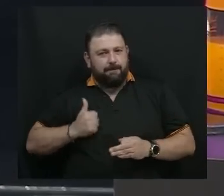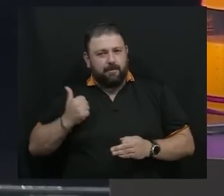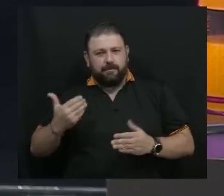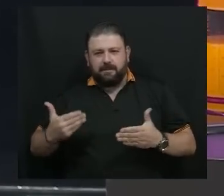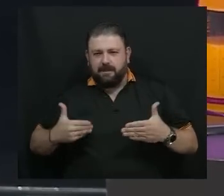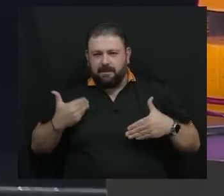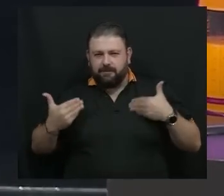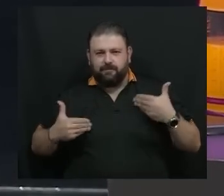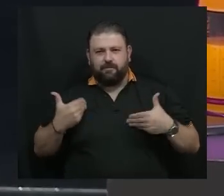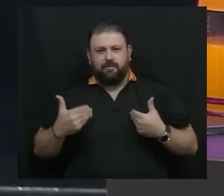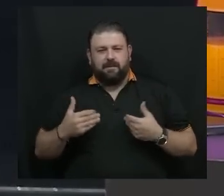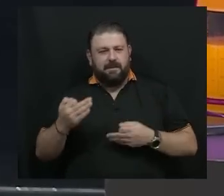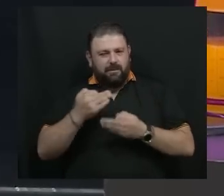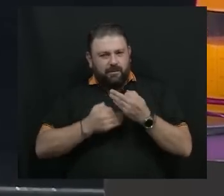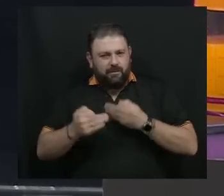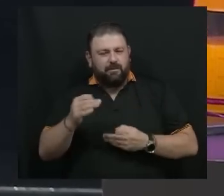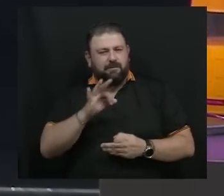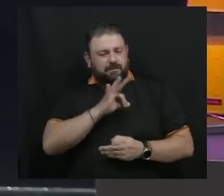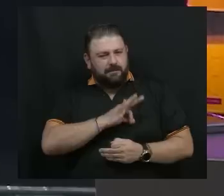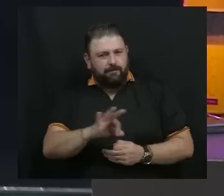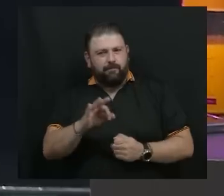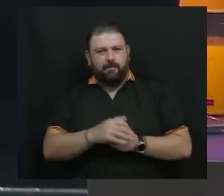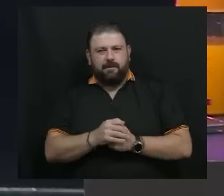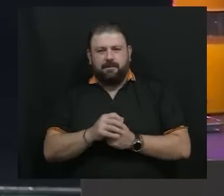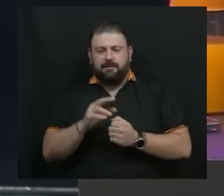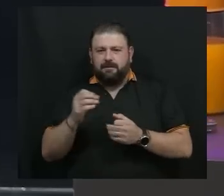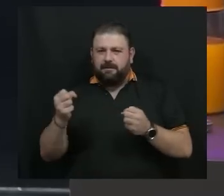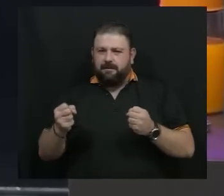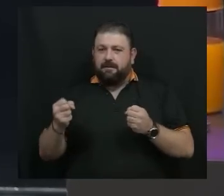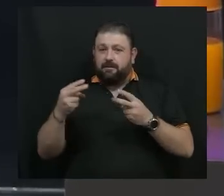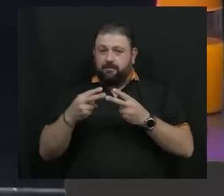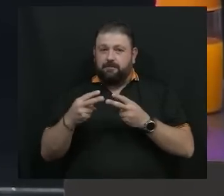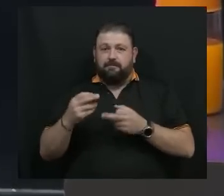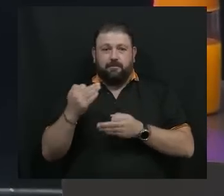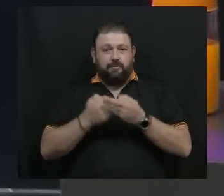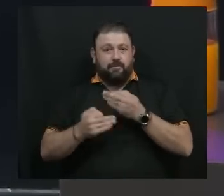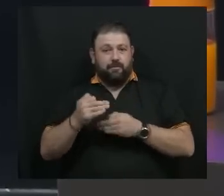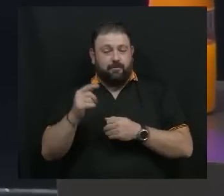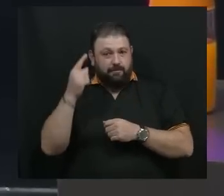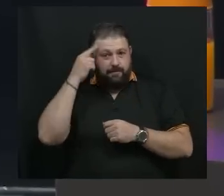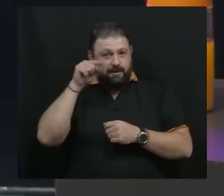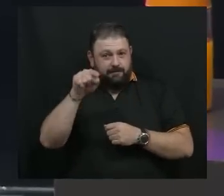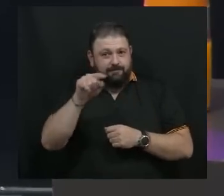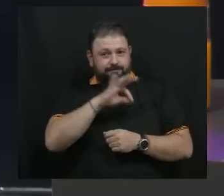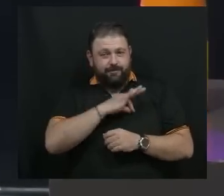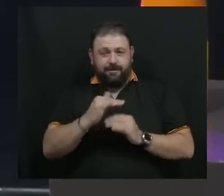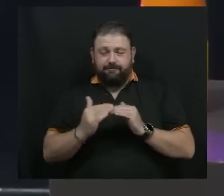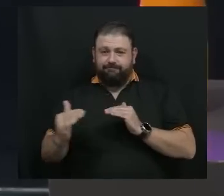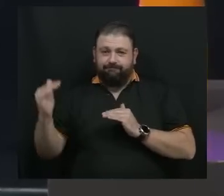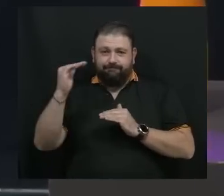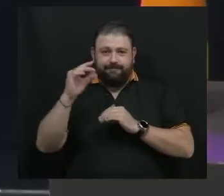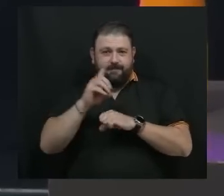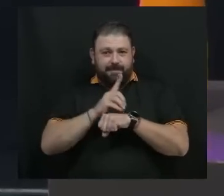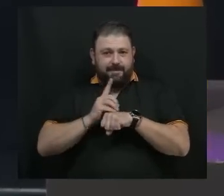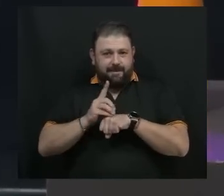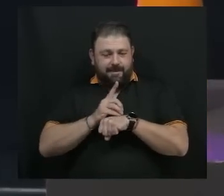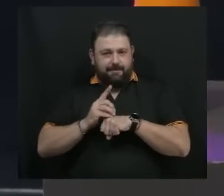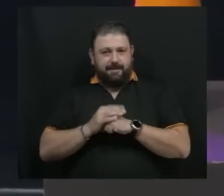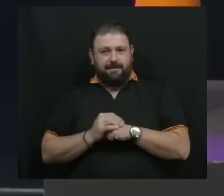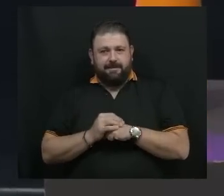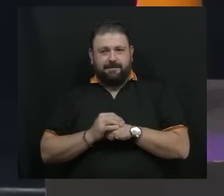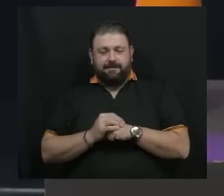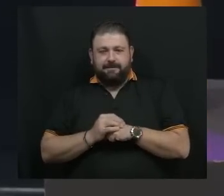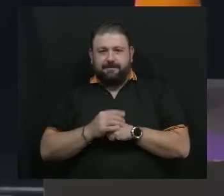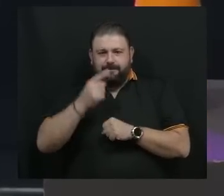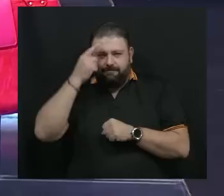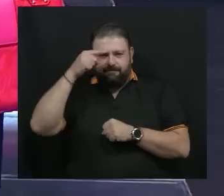valórenlos, aprovechenlos y nos vemos en Diamante. Nos vemos estos 3 días,